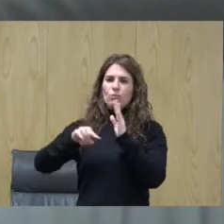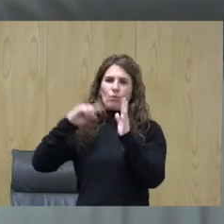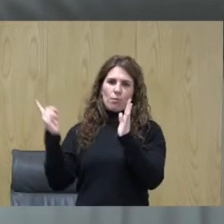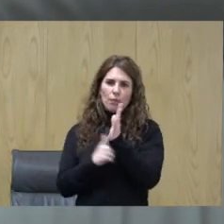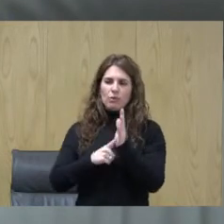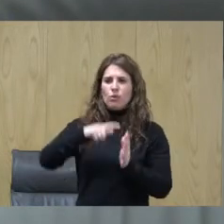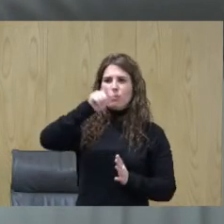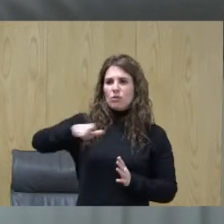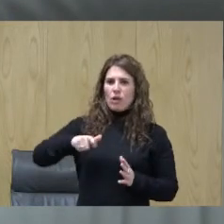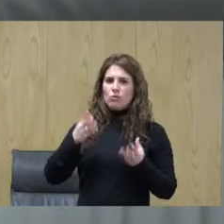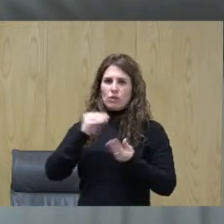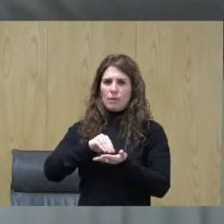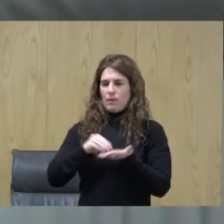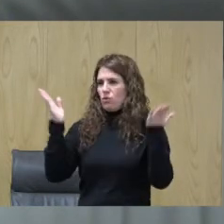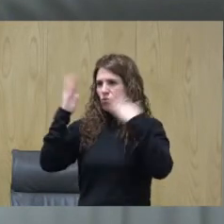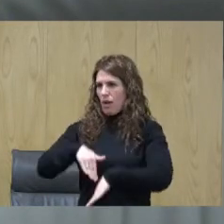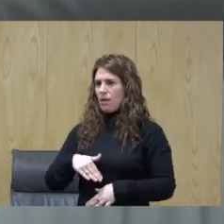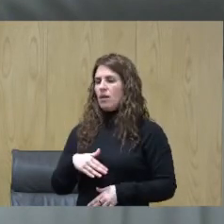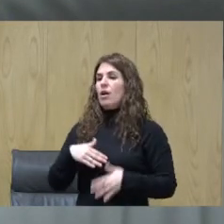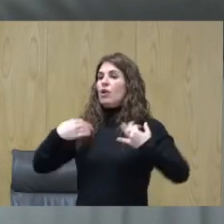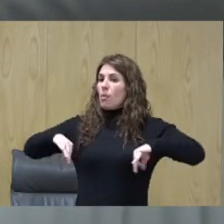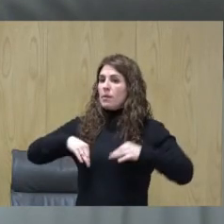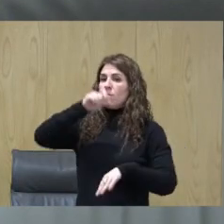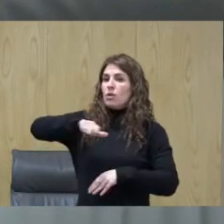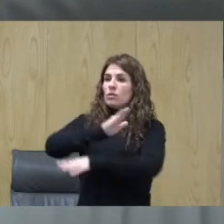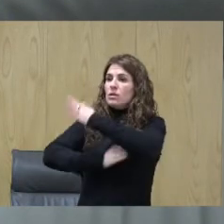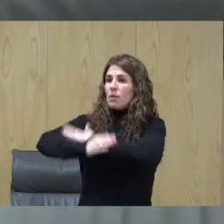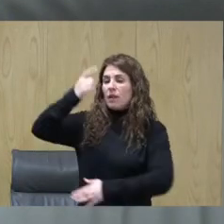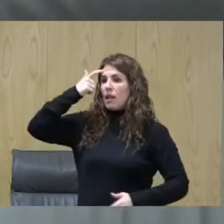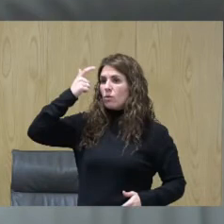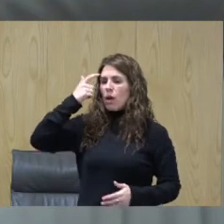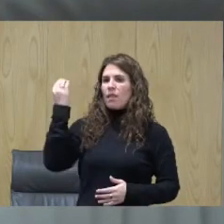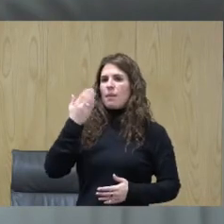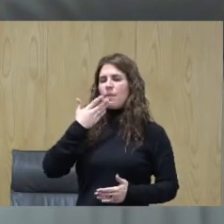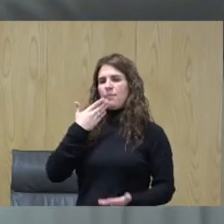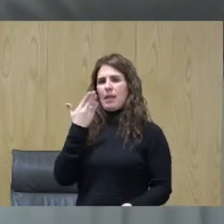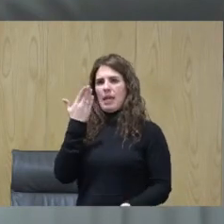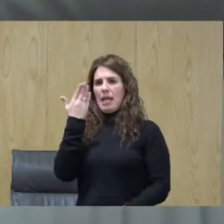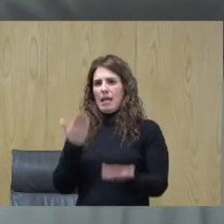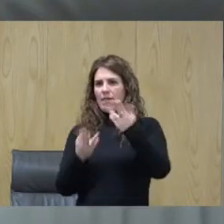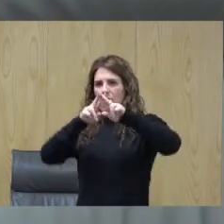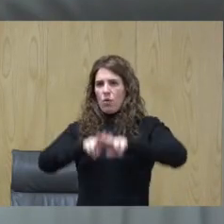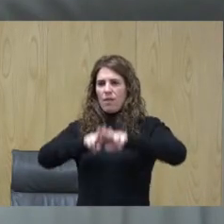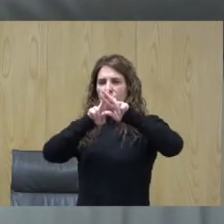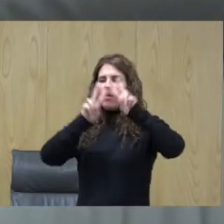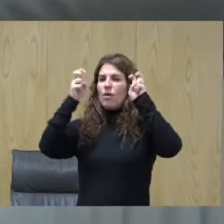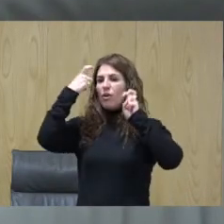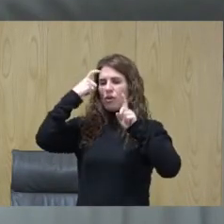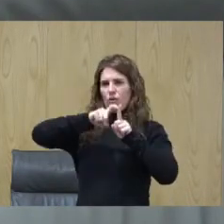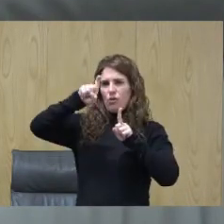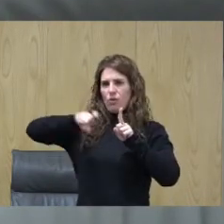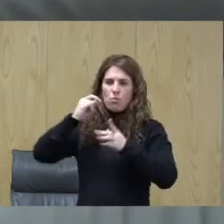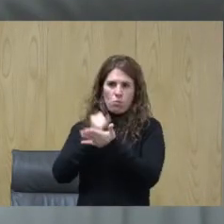las personas. O sea, normalmente las personas con discapacidad intelectual tienen que tener una evaluación sobre su intelecto, ¿no? Sobre una prueba